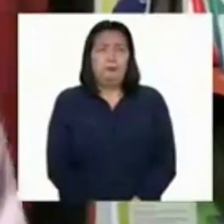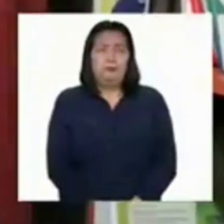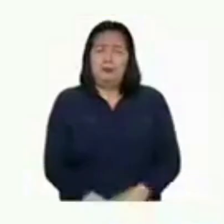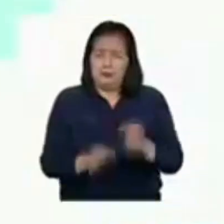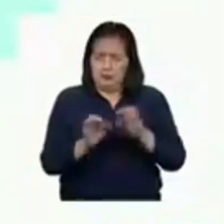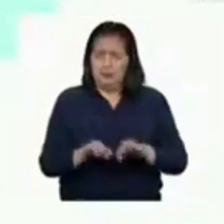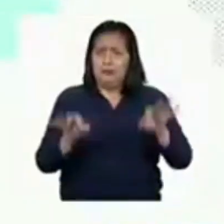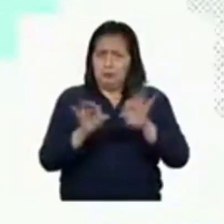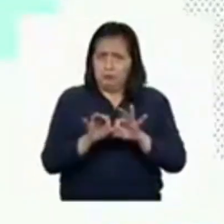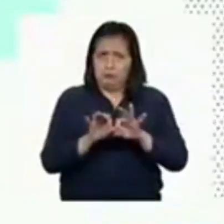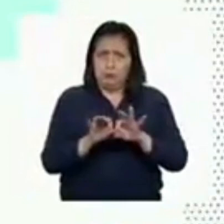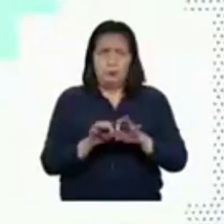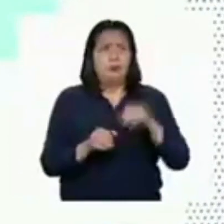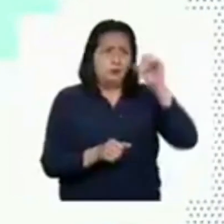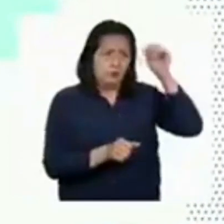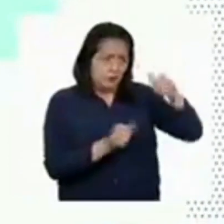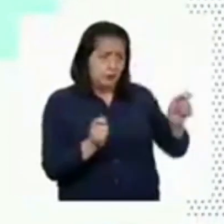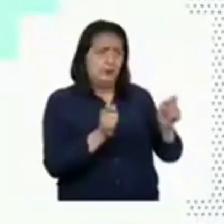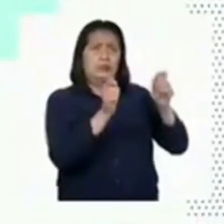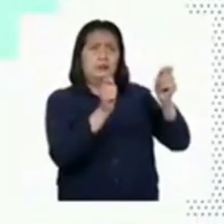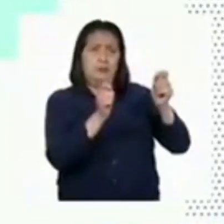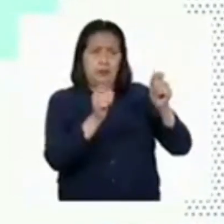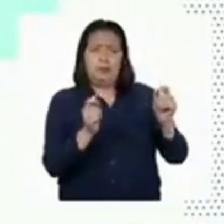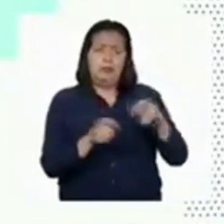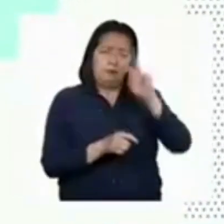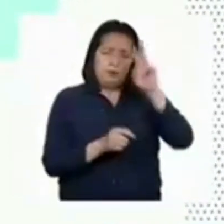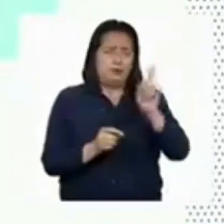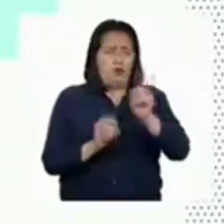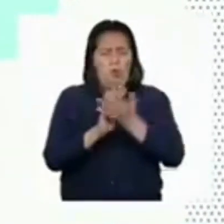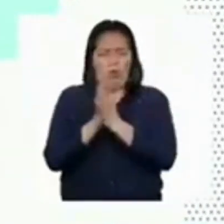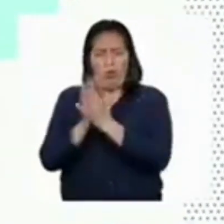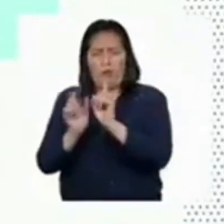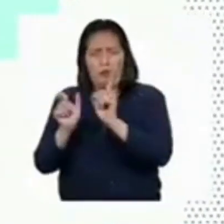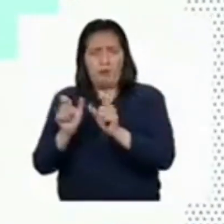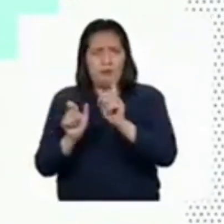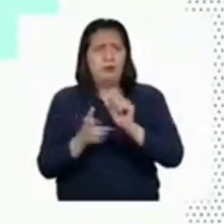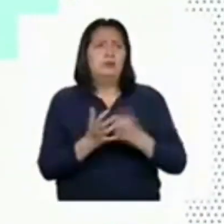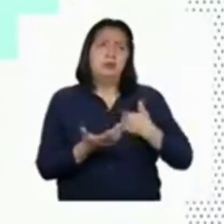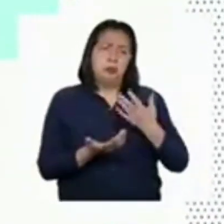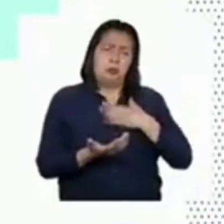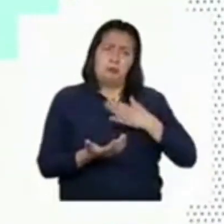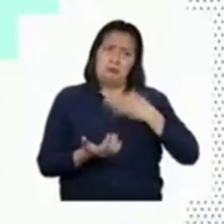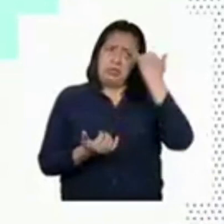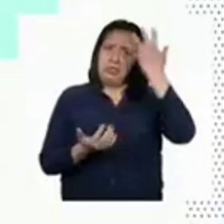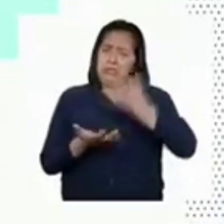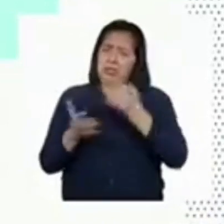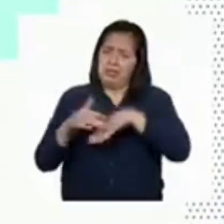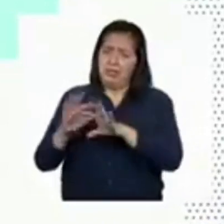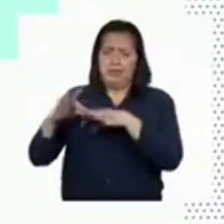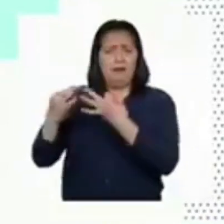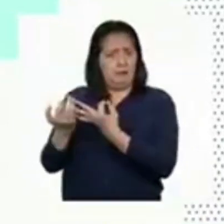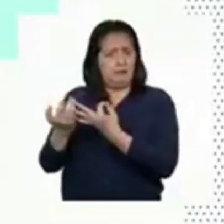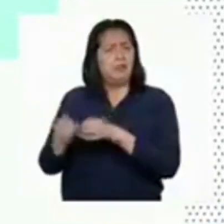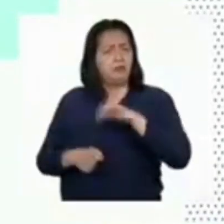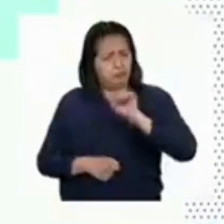Es importante conmemorar fiestas patrias sin aglomeraciones. Por ello, la ceremonia familiar que propongo nos servirá para homenajear a